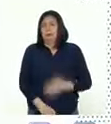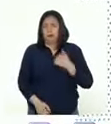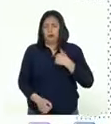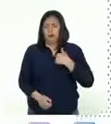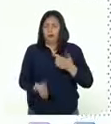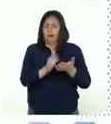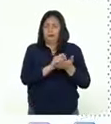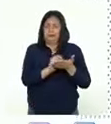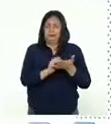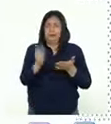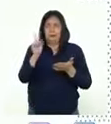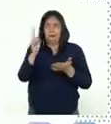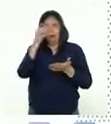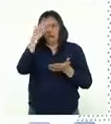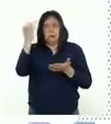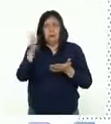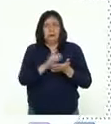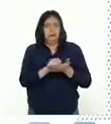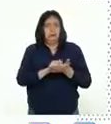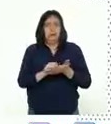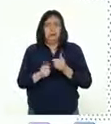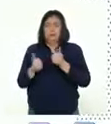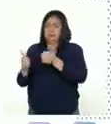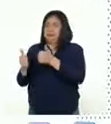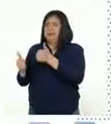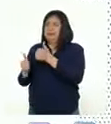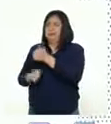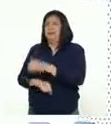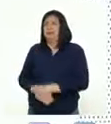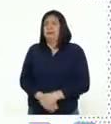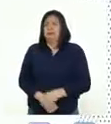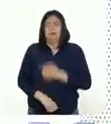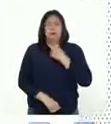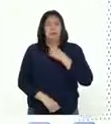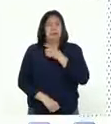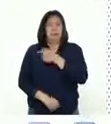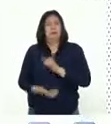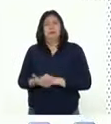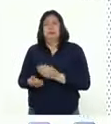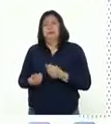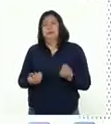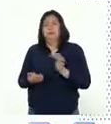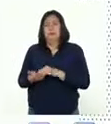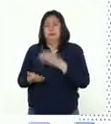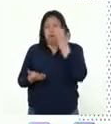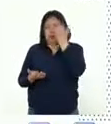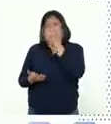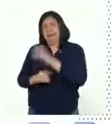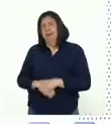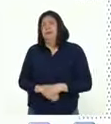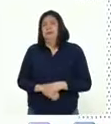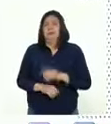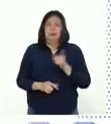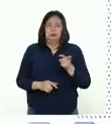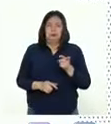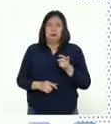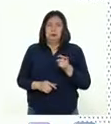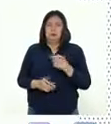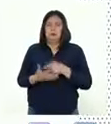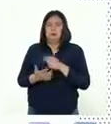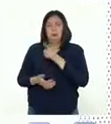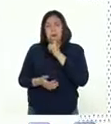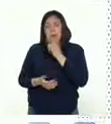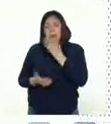Lo voy a anotar para que no se me olvide. Genial, Raquel. Me gustaría darte otra idea. Que junto con